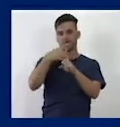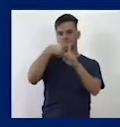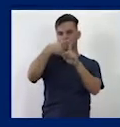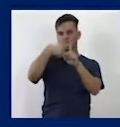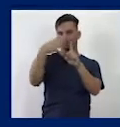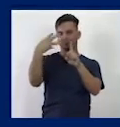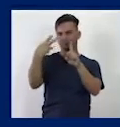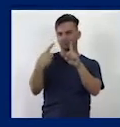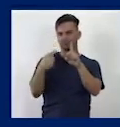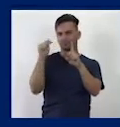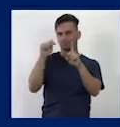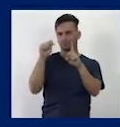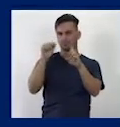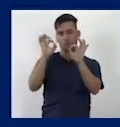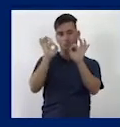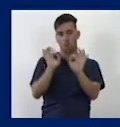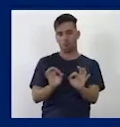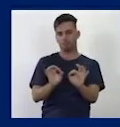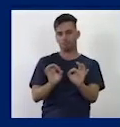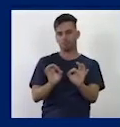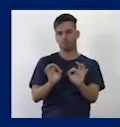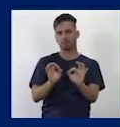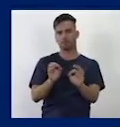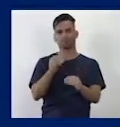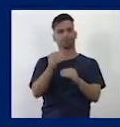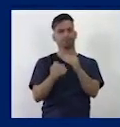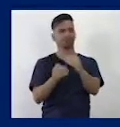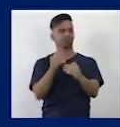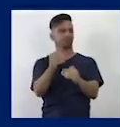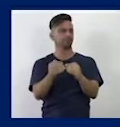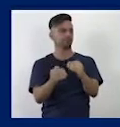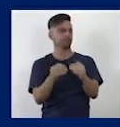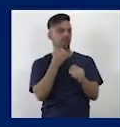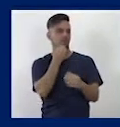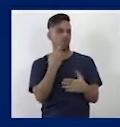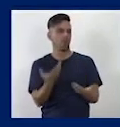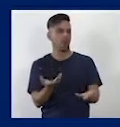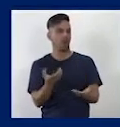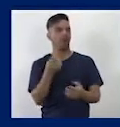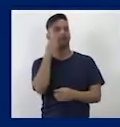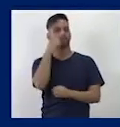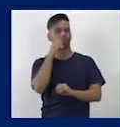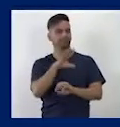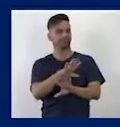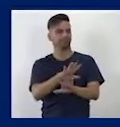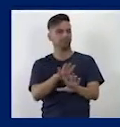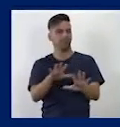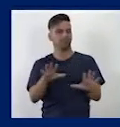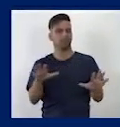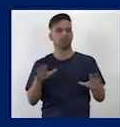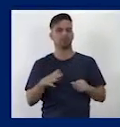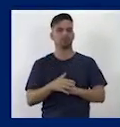es positivo nos confirma que el sistema puede ocurrir de forma espontánea